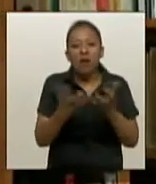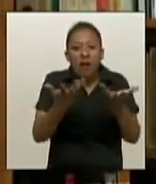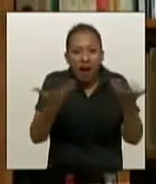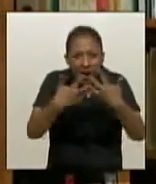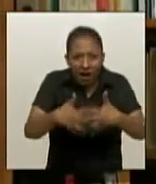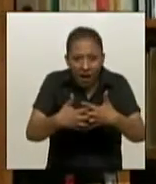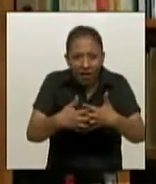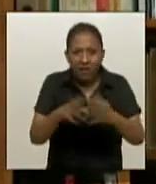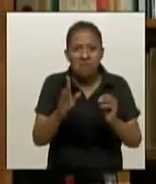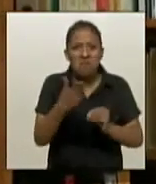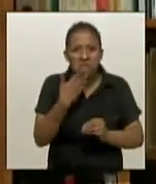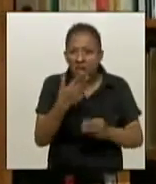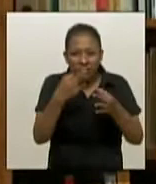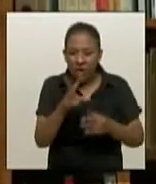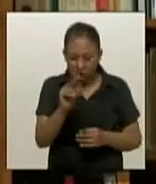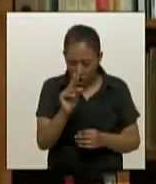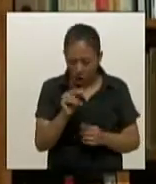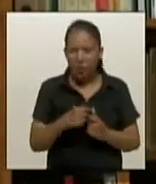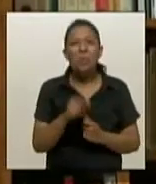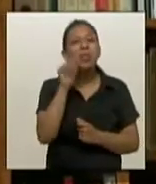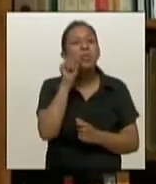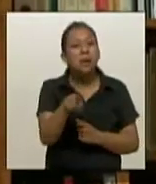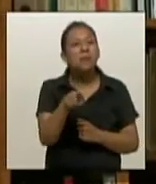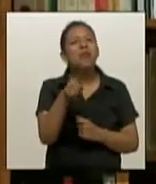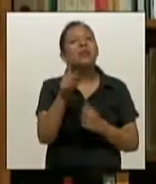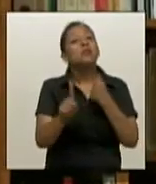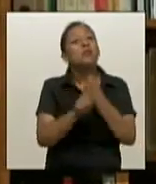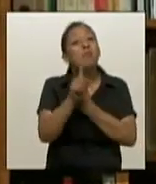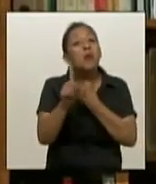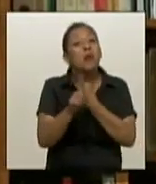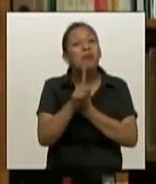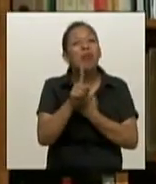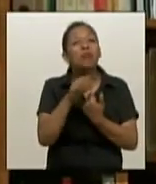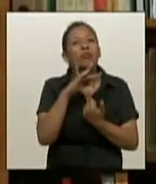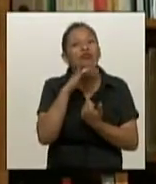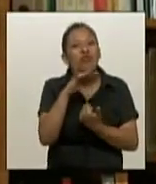no eficaz de los tratamientos, también tiene que ver con un problema de corrupción.